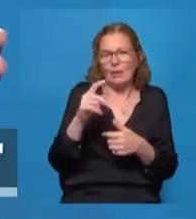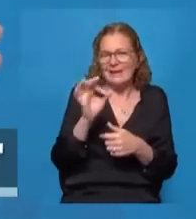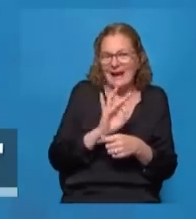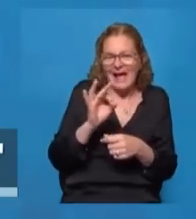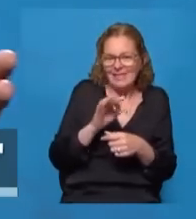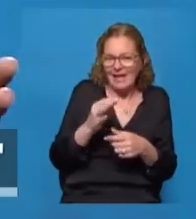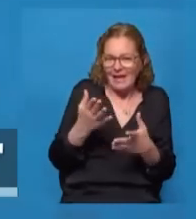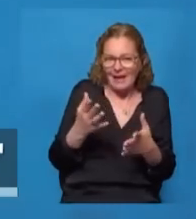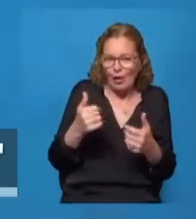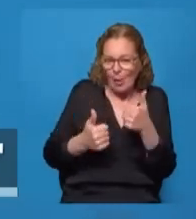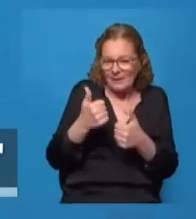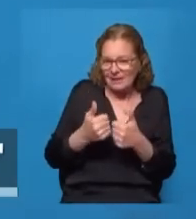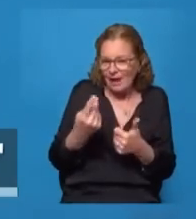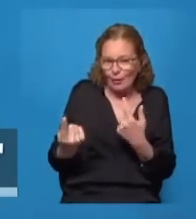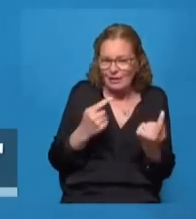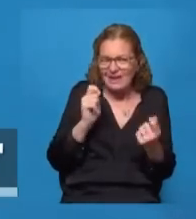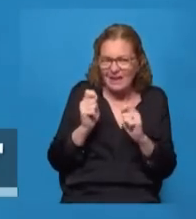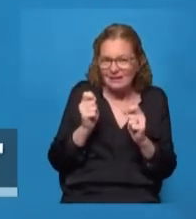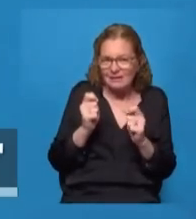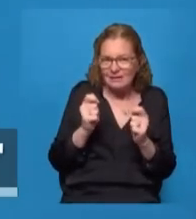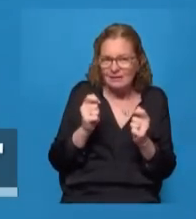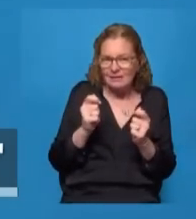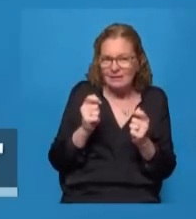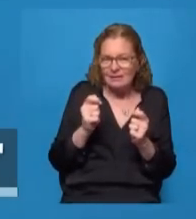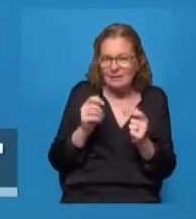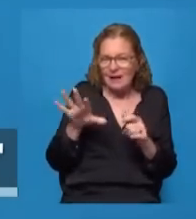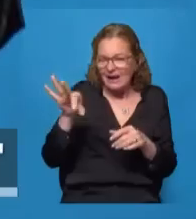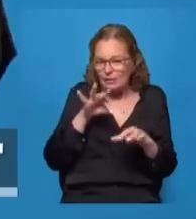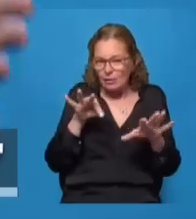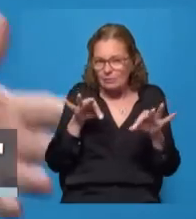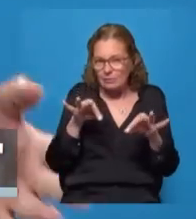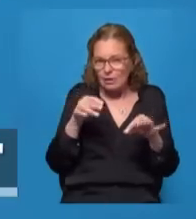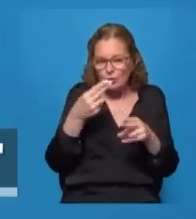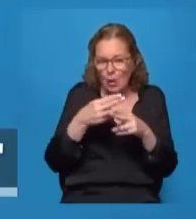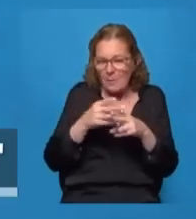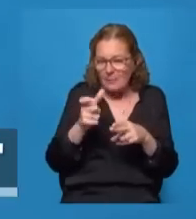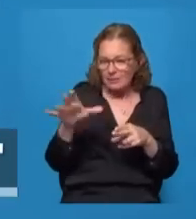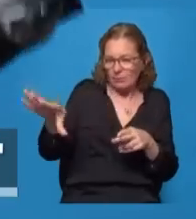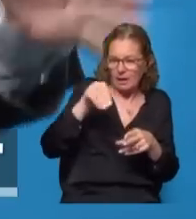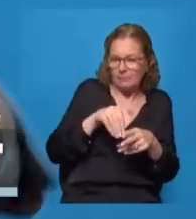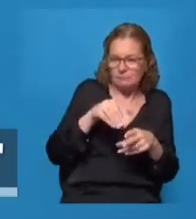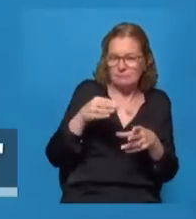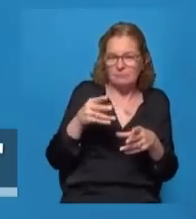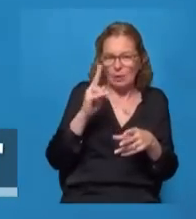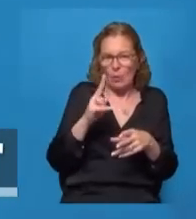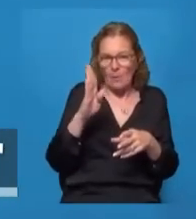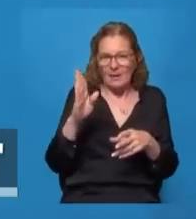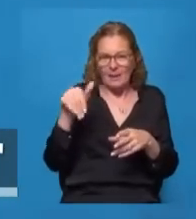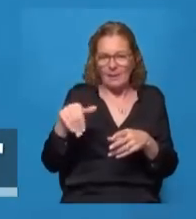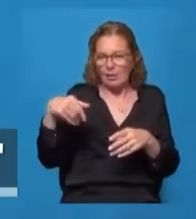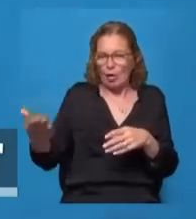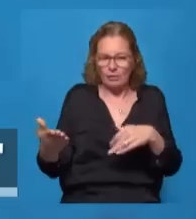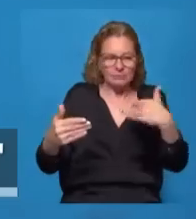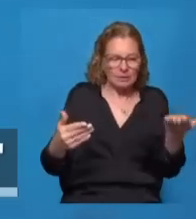licitación para que upm ni ninguna fue una elección hecha así con nombre y apellido esa a upm a Cato